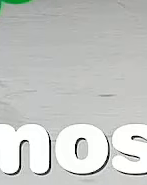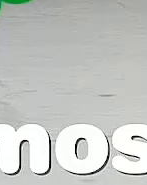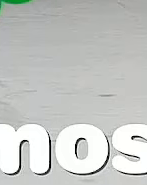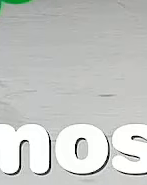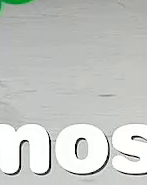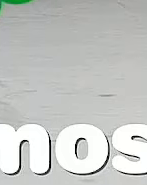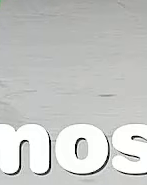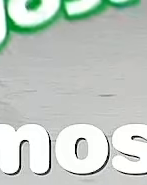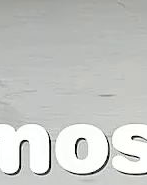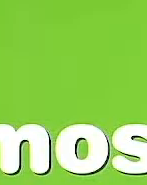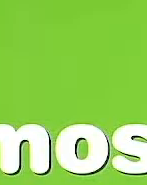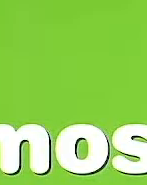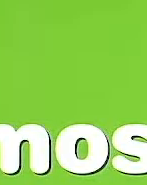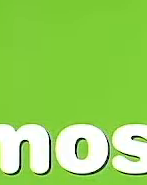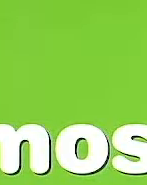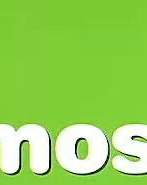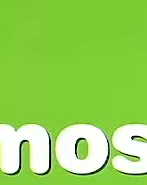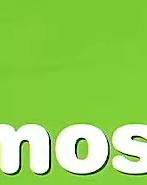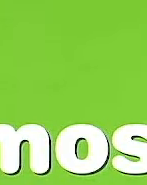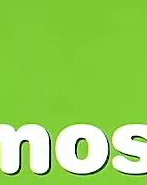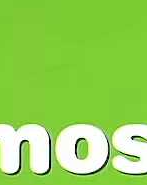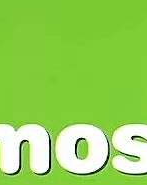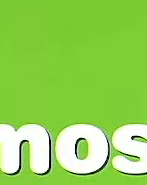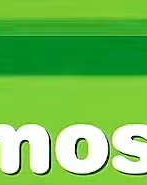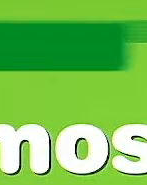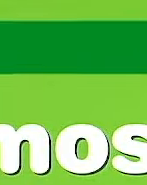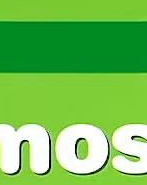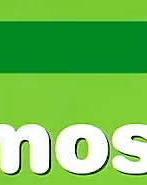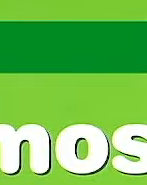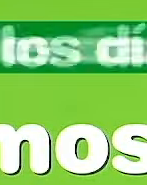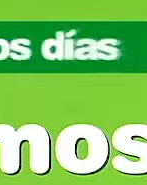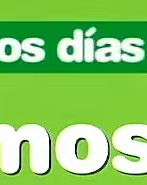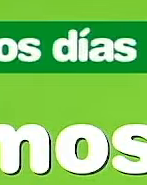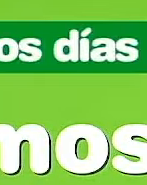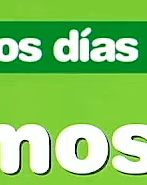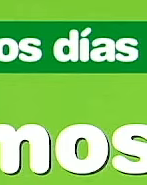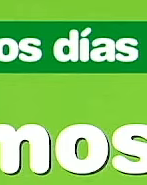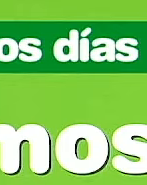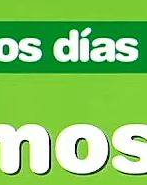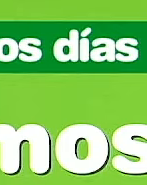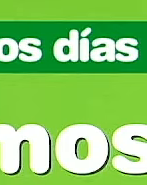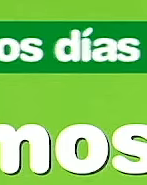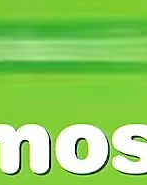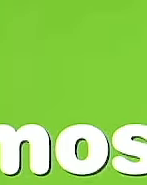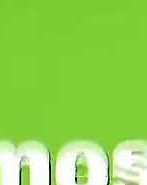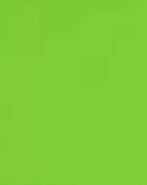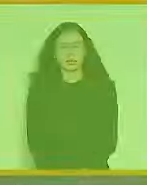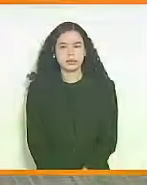suerte tendré. Bienvenidos al sorteo Loto. ¡Loto! ¡Te cambia la vida!